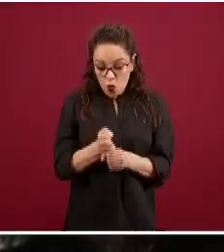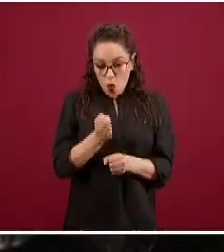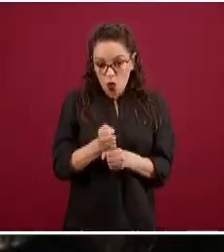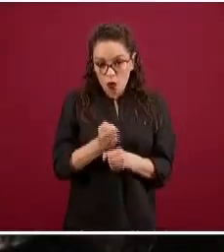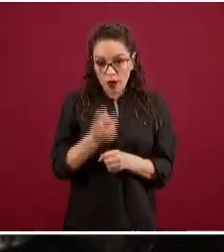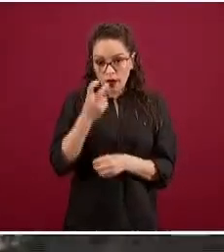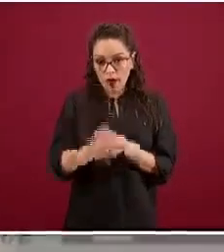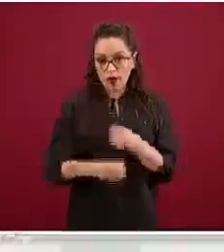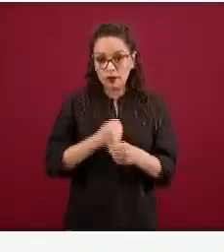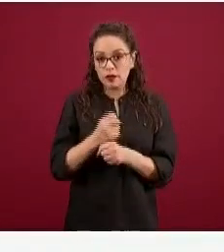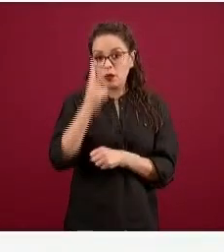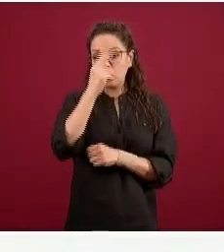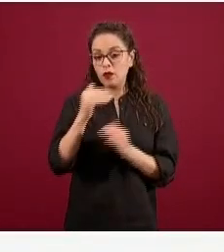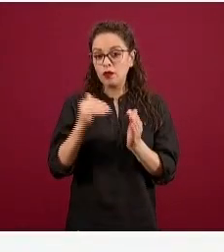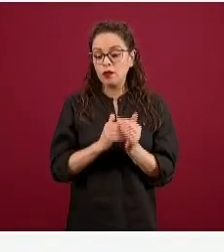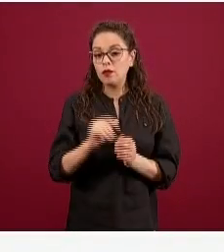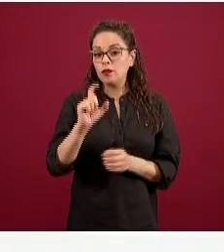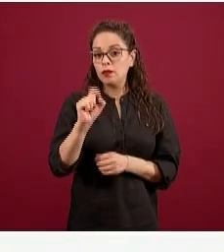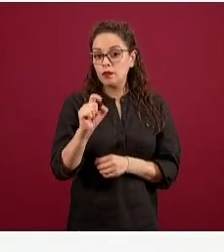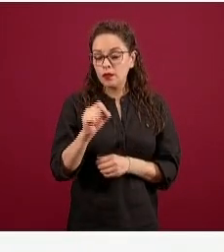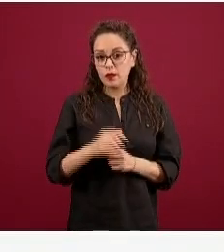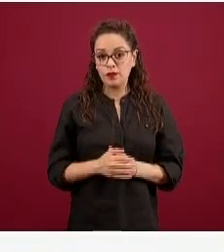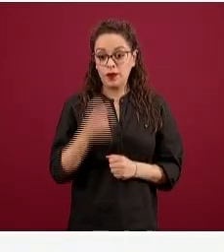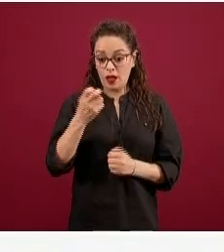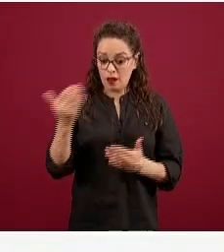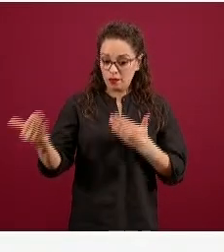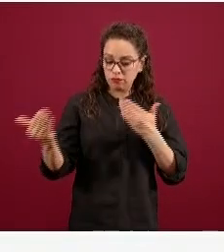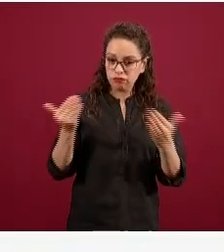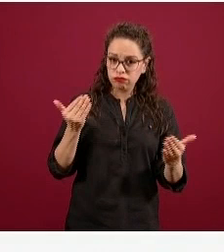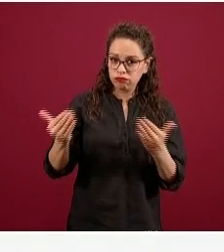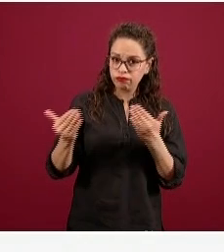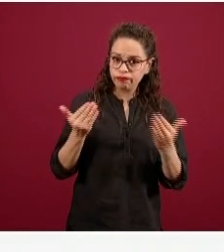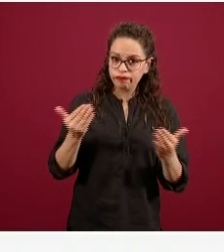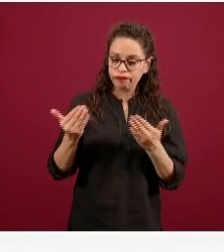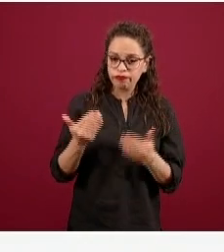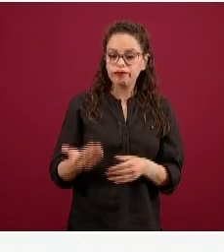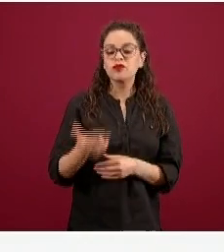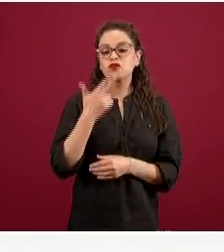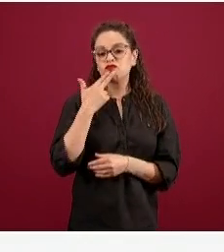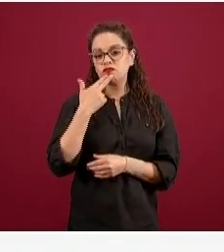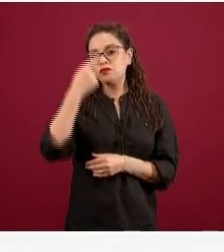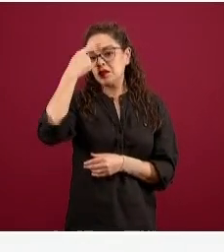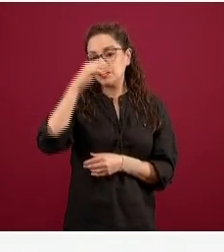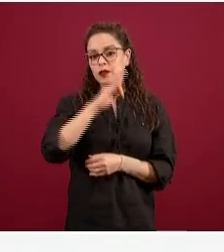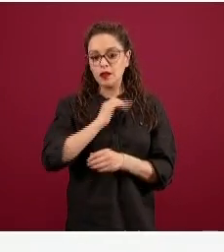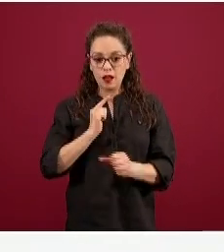Entonces, la comparación es útil para identificar algo que se sale de lo esperado.